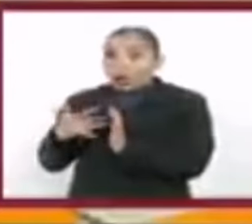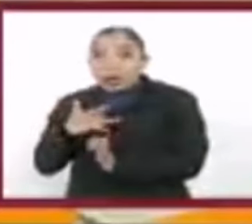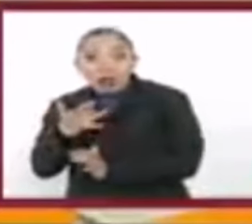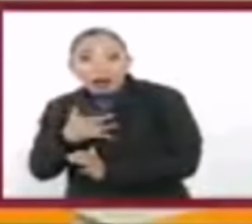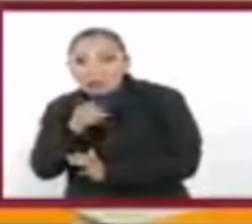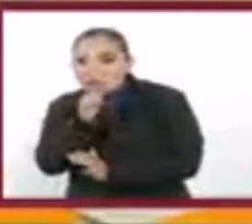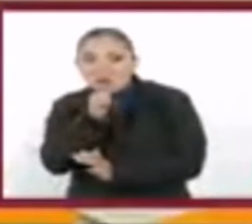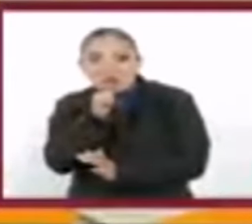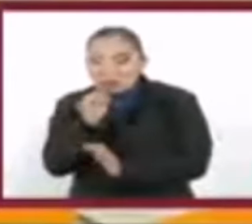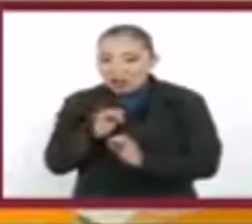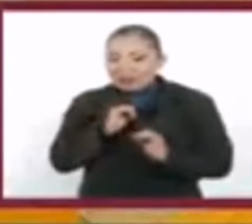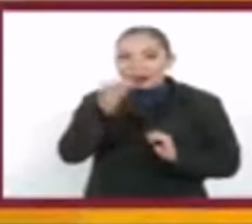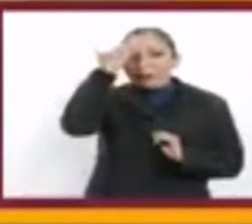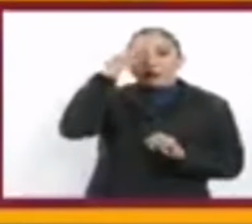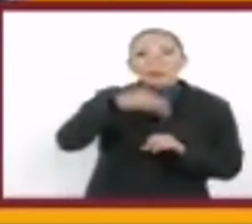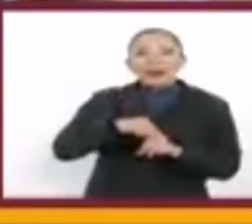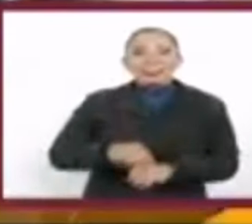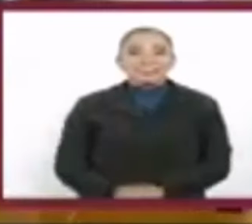sentir dolor.